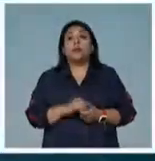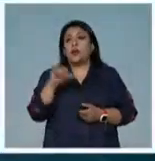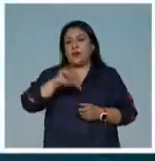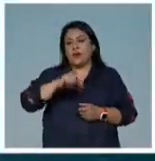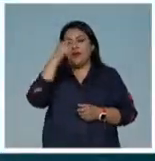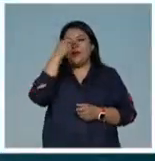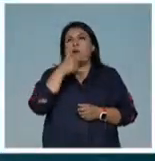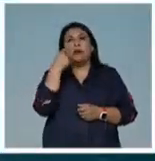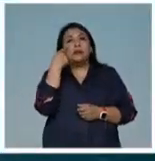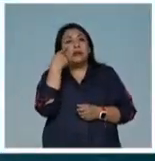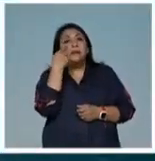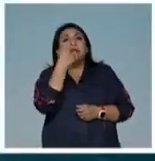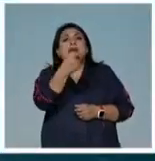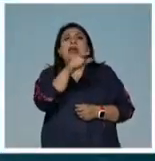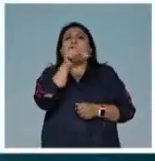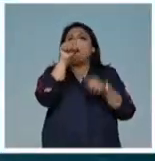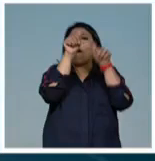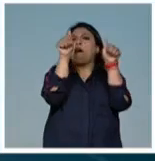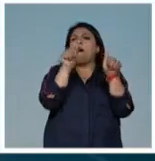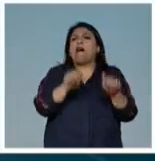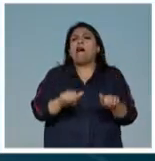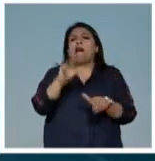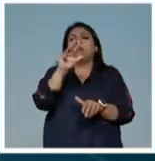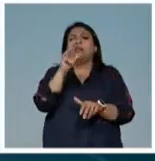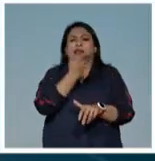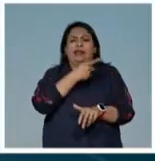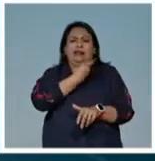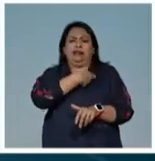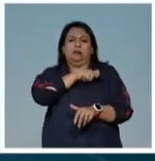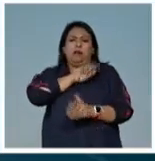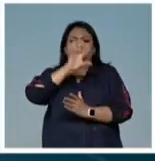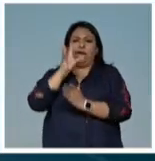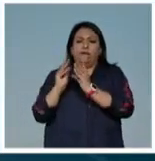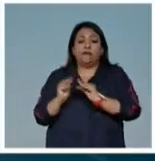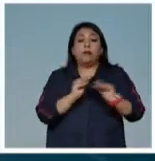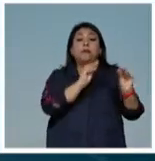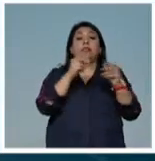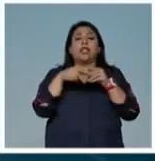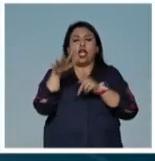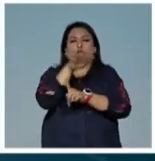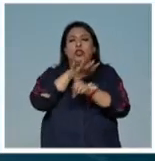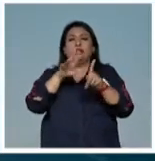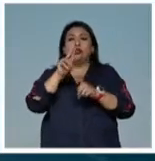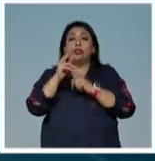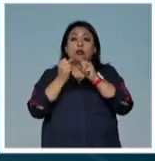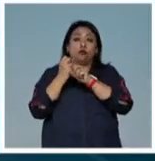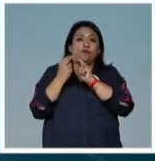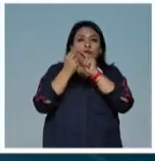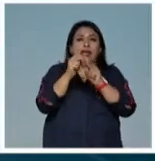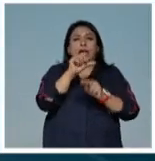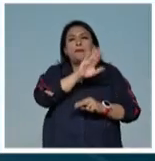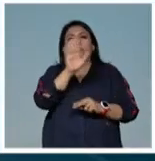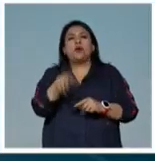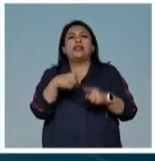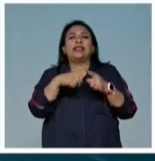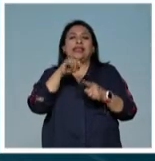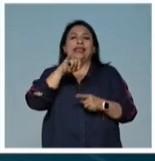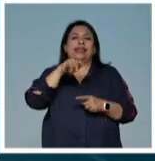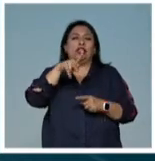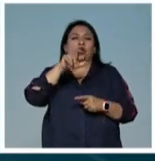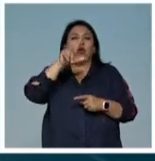Esta noche echamos un vistazo al arte del exilio español. En el contexto del 80 aniversario del fallecimiento de Nikola